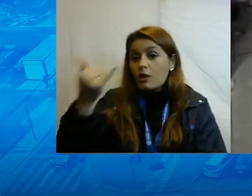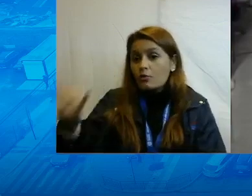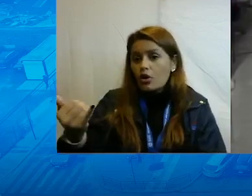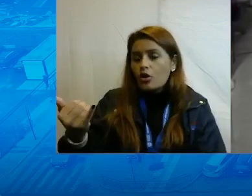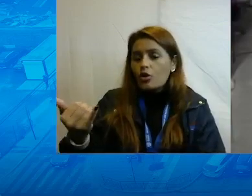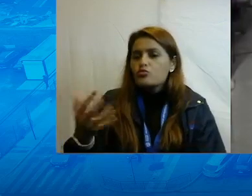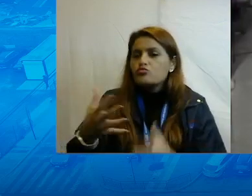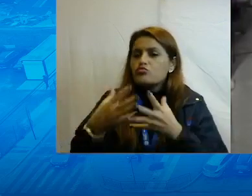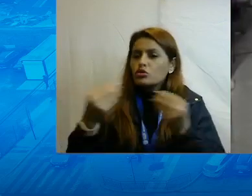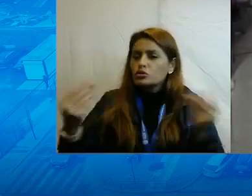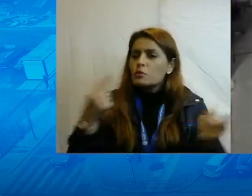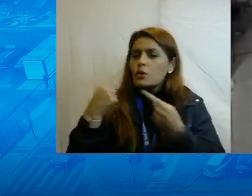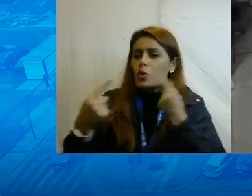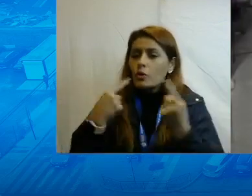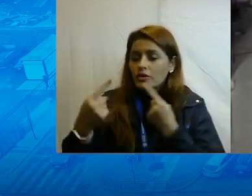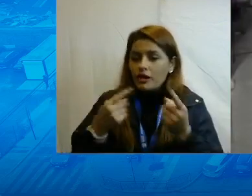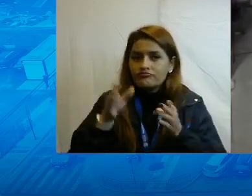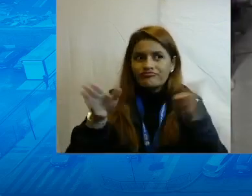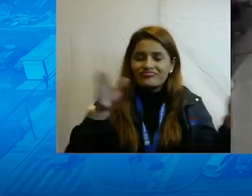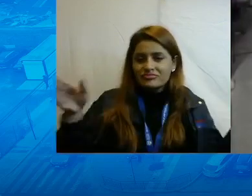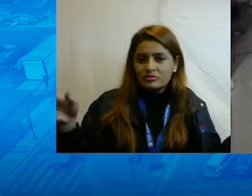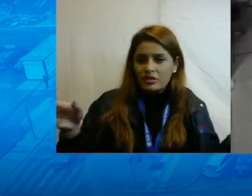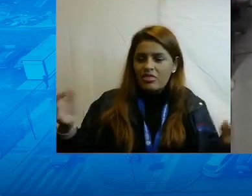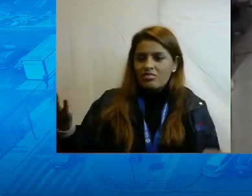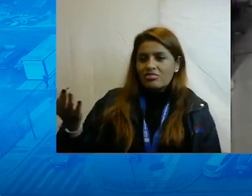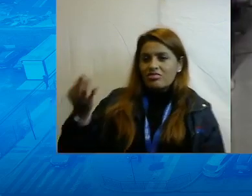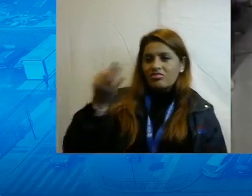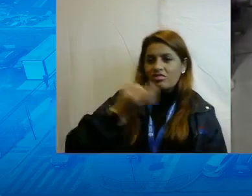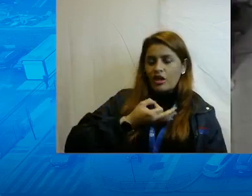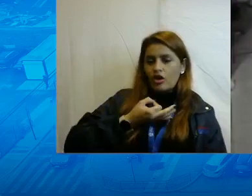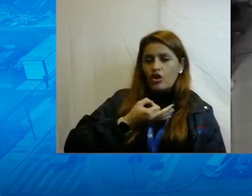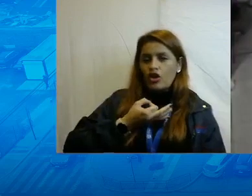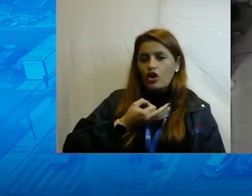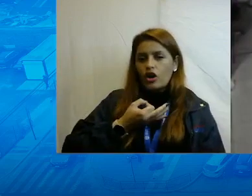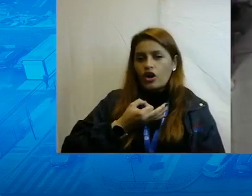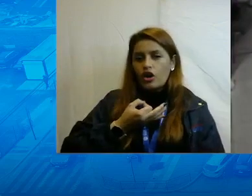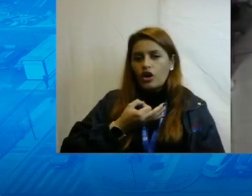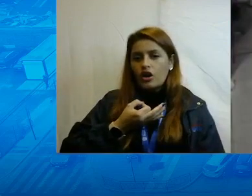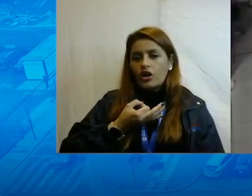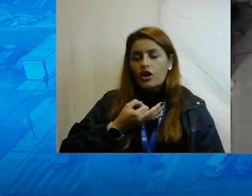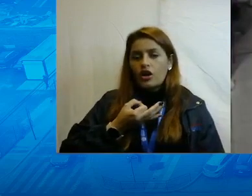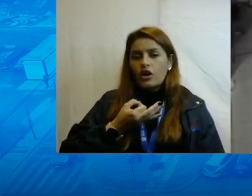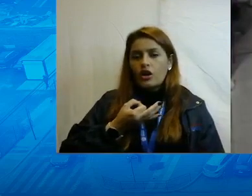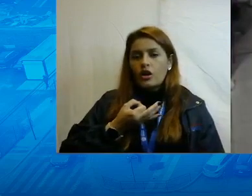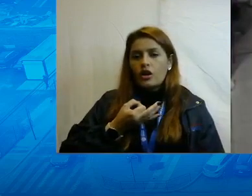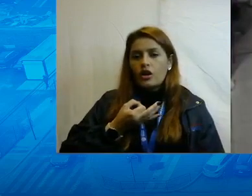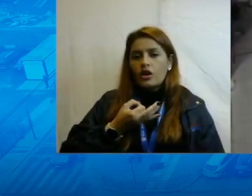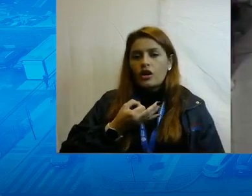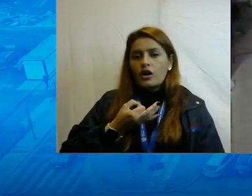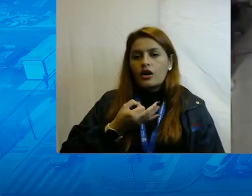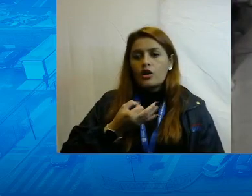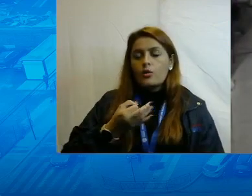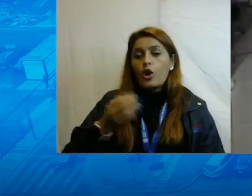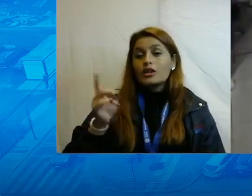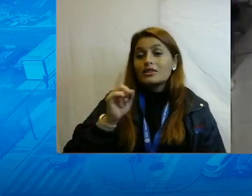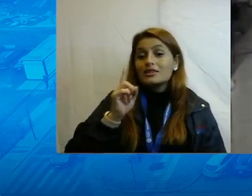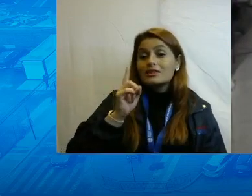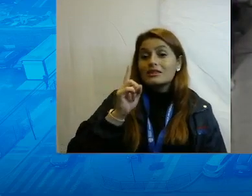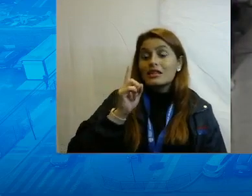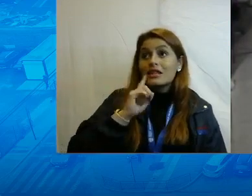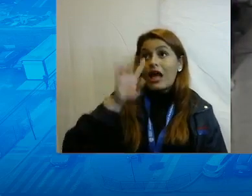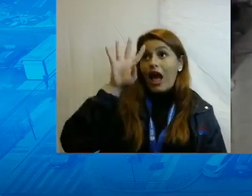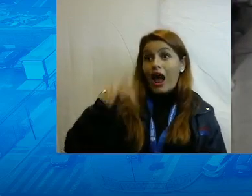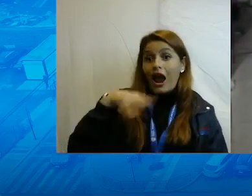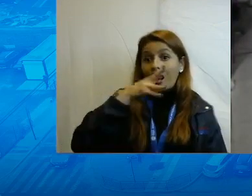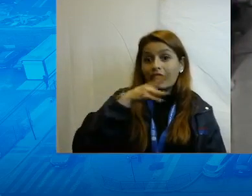a los operativos que están realizando. Y nos dijeron que eso lo estaban viendo a corto plazo y que no se podía como, no tienen como una calendarización